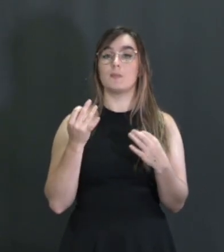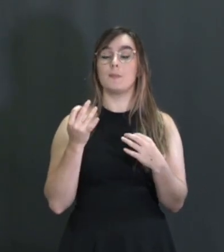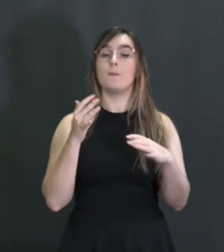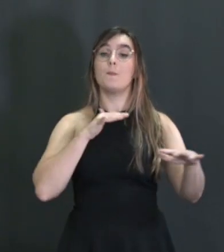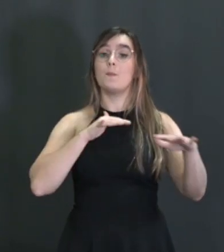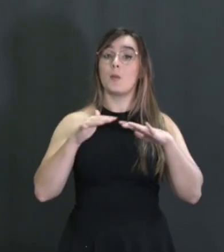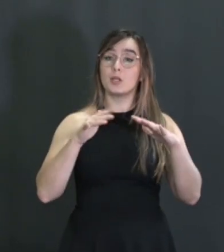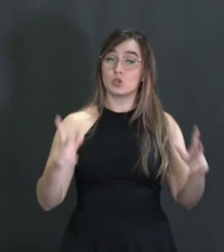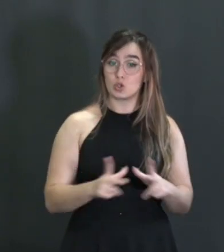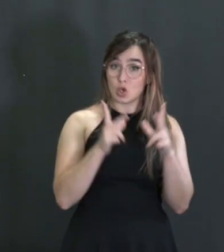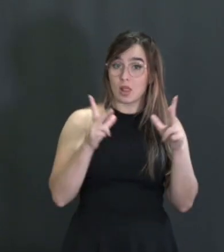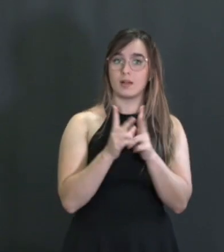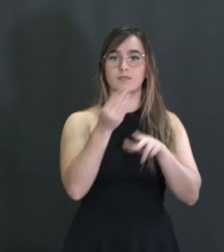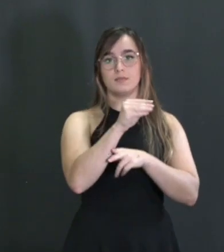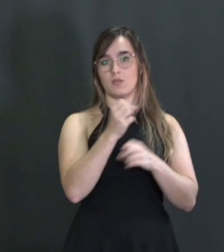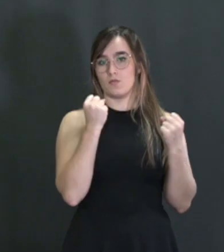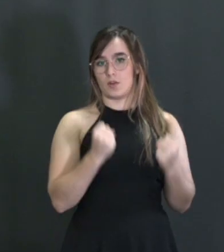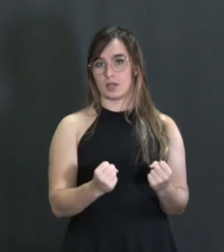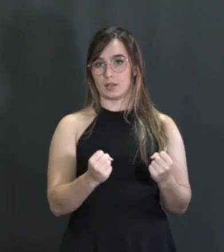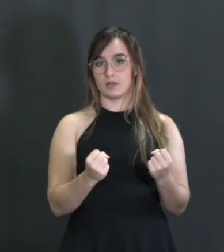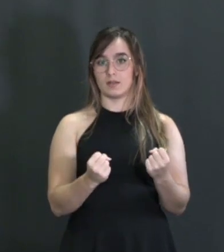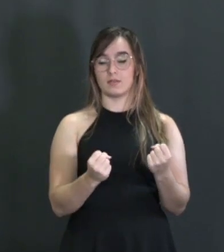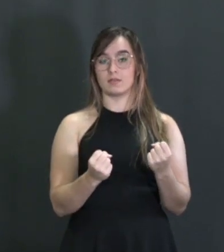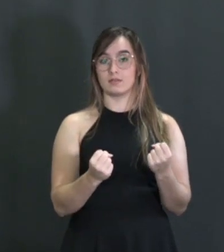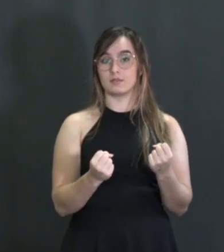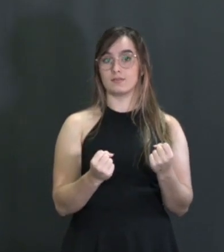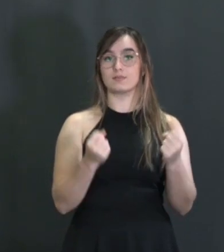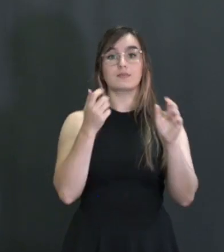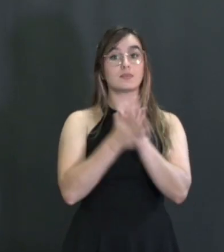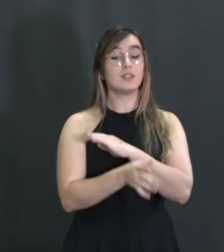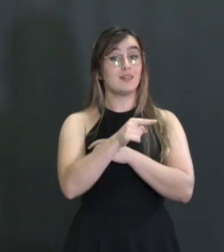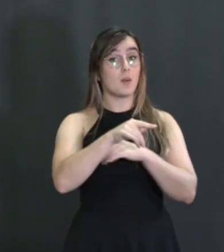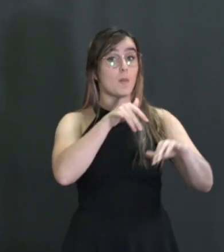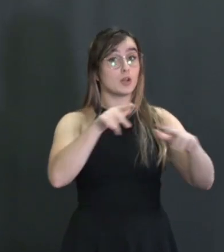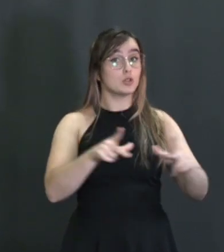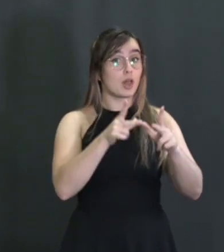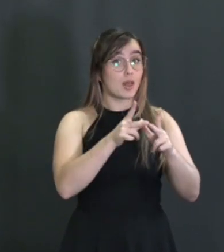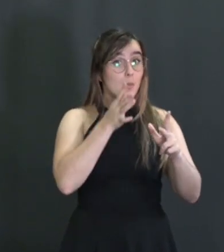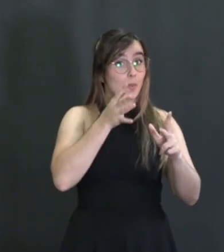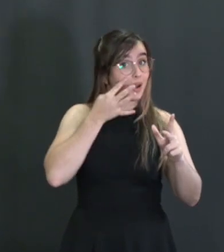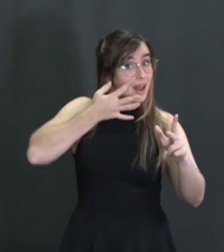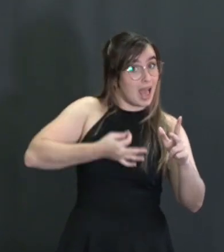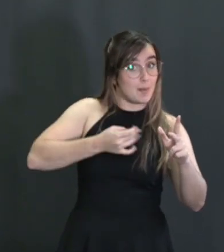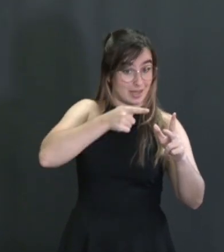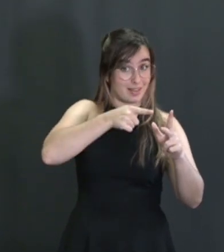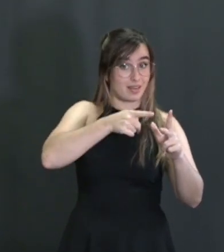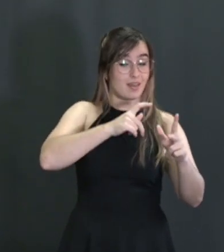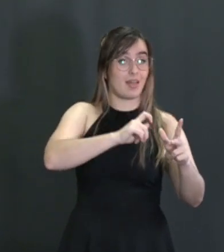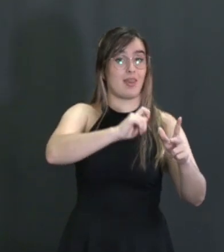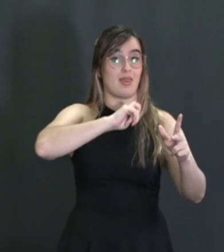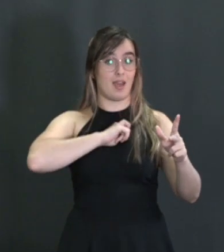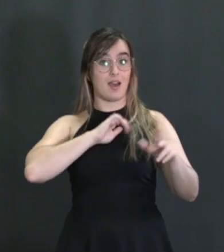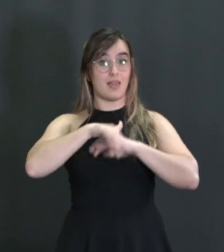movimientos sociales como elemento de cuidado también de